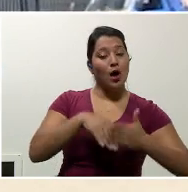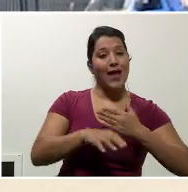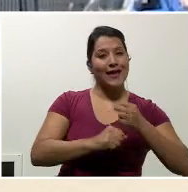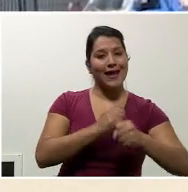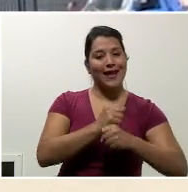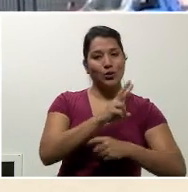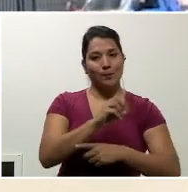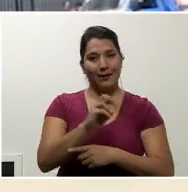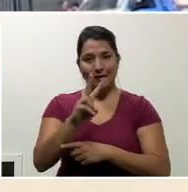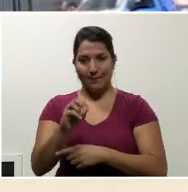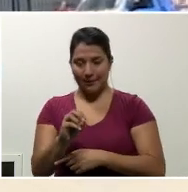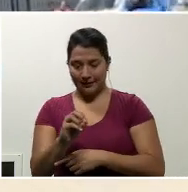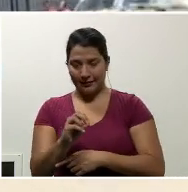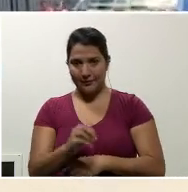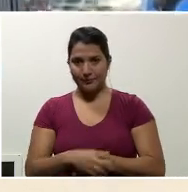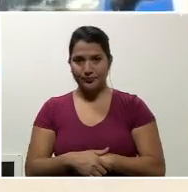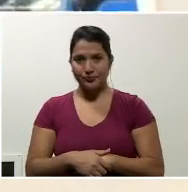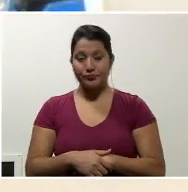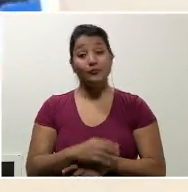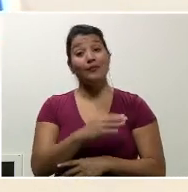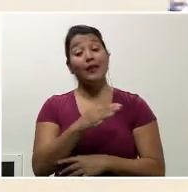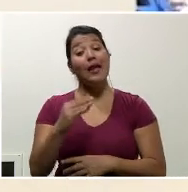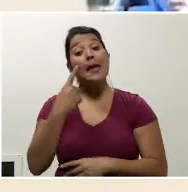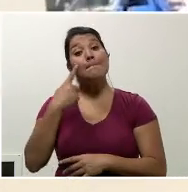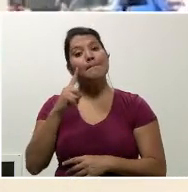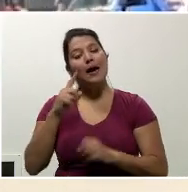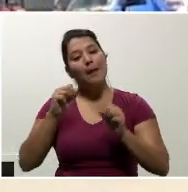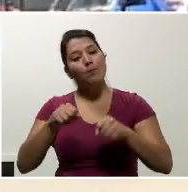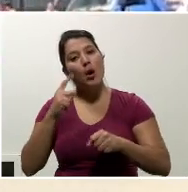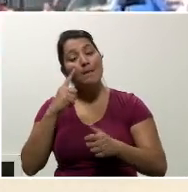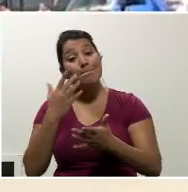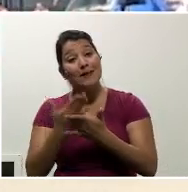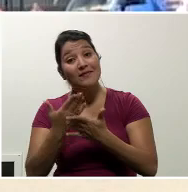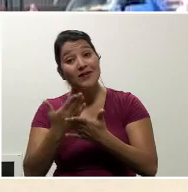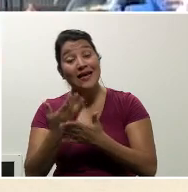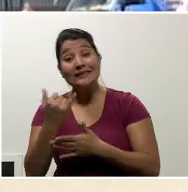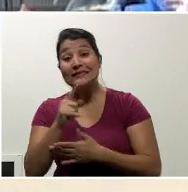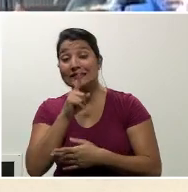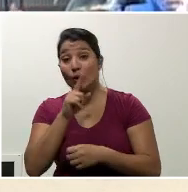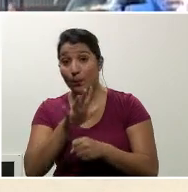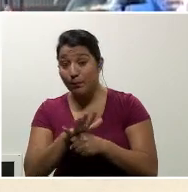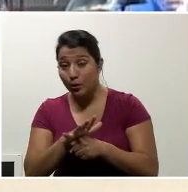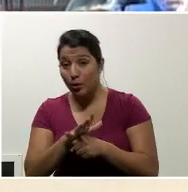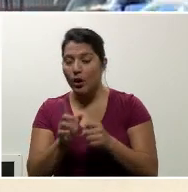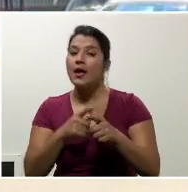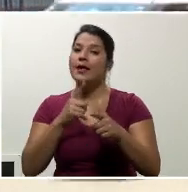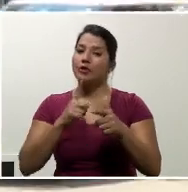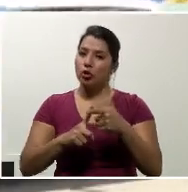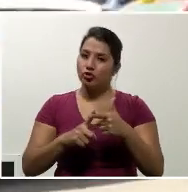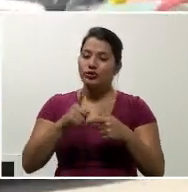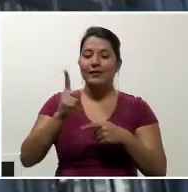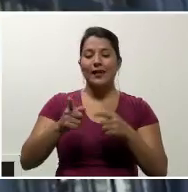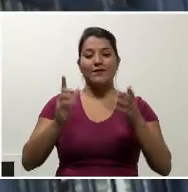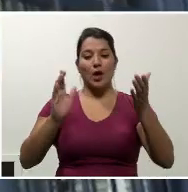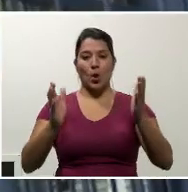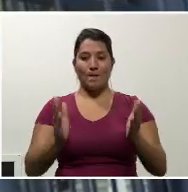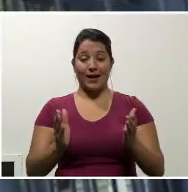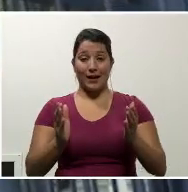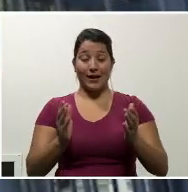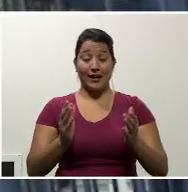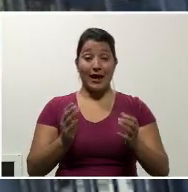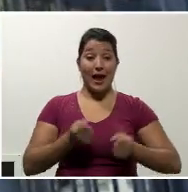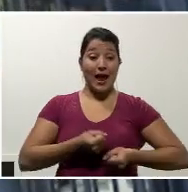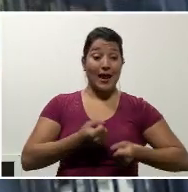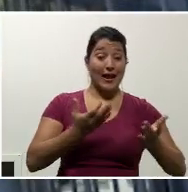no el plan original de gasto. Mientras que para verificar si se cumplió la norma, deberán compararse los gastos ejecutados tanto